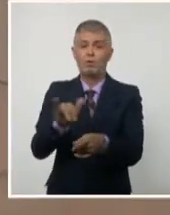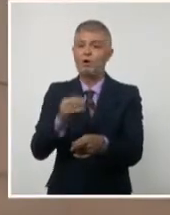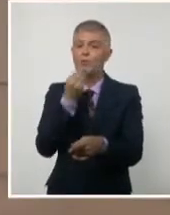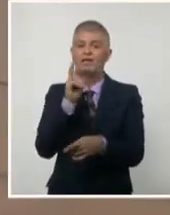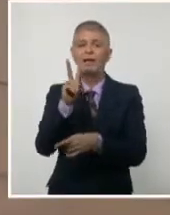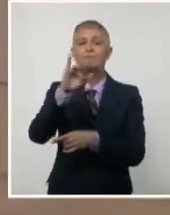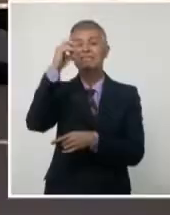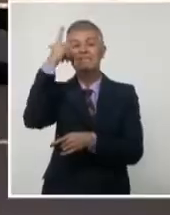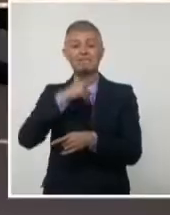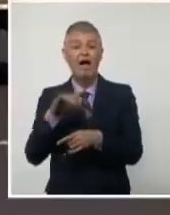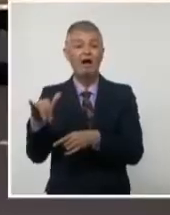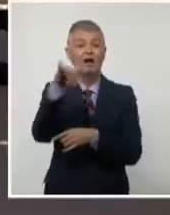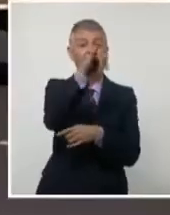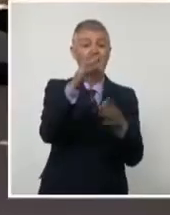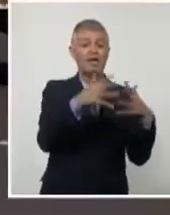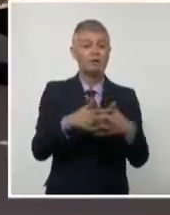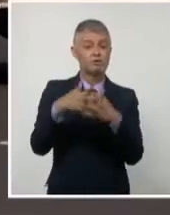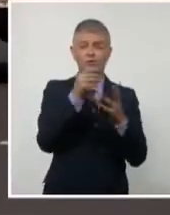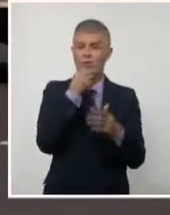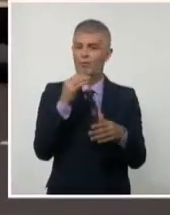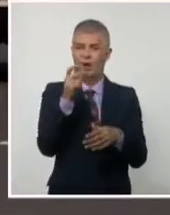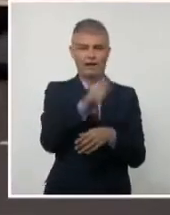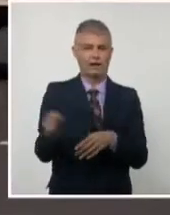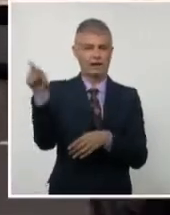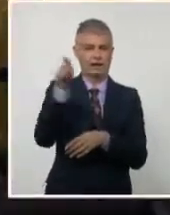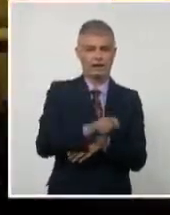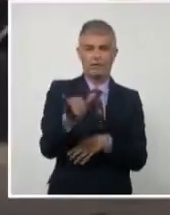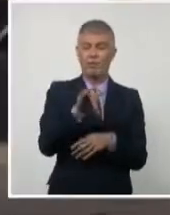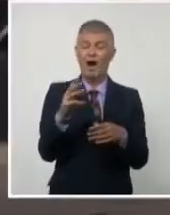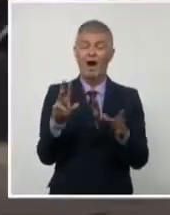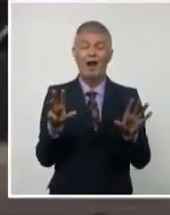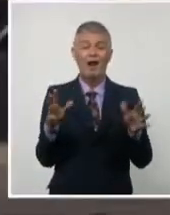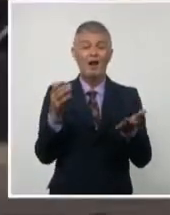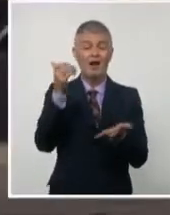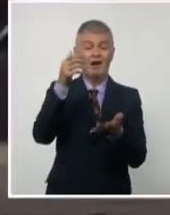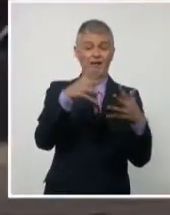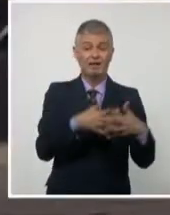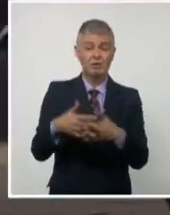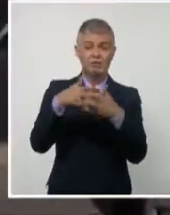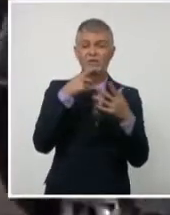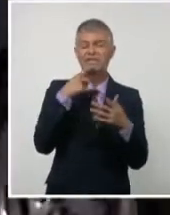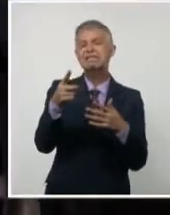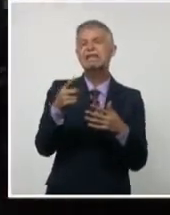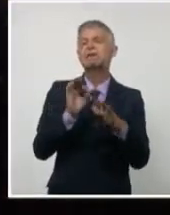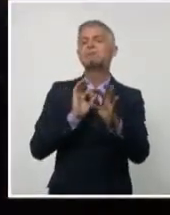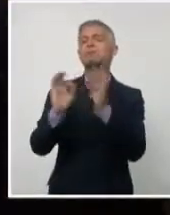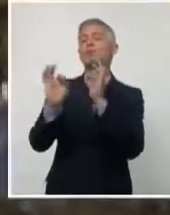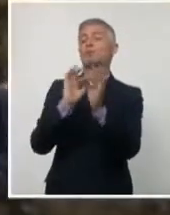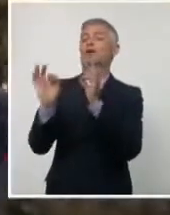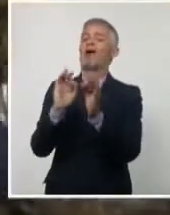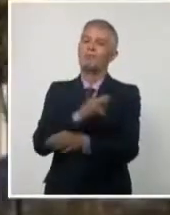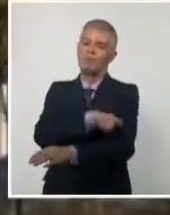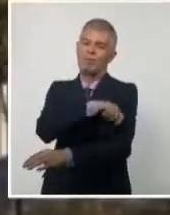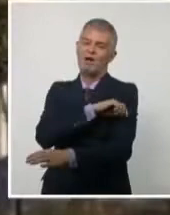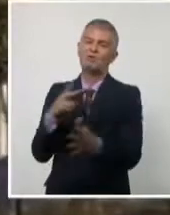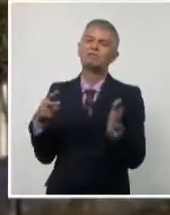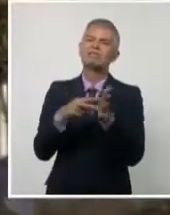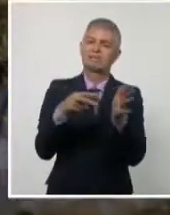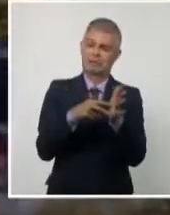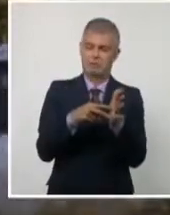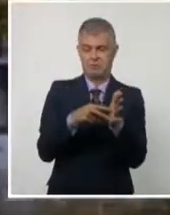Unidos. Contradictoriamente, Washington alega que la medida sirve para proteger al pueblo sirio. La Libra Siria también